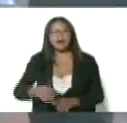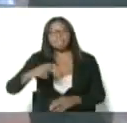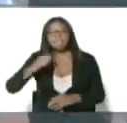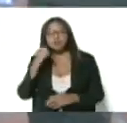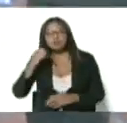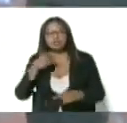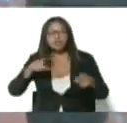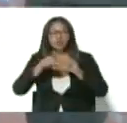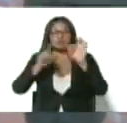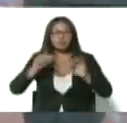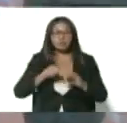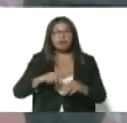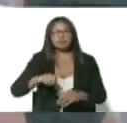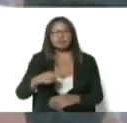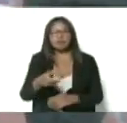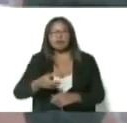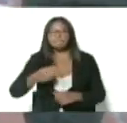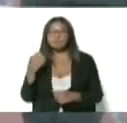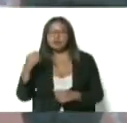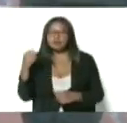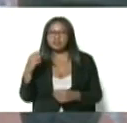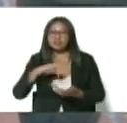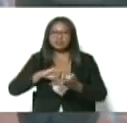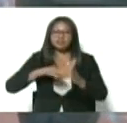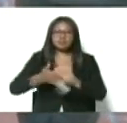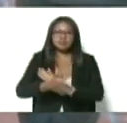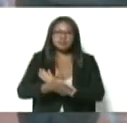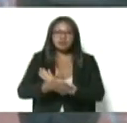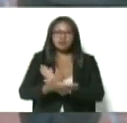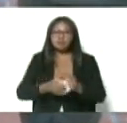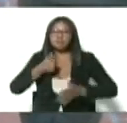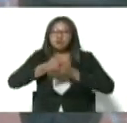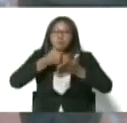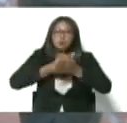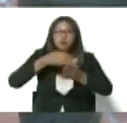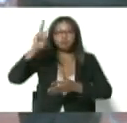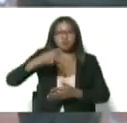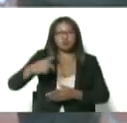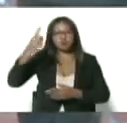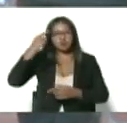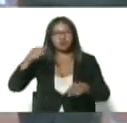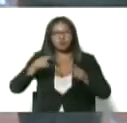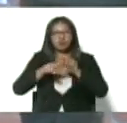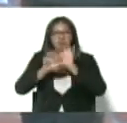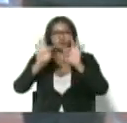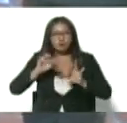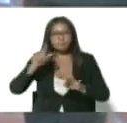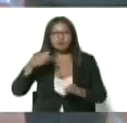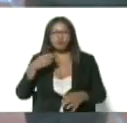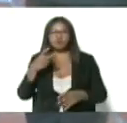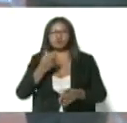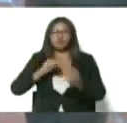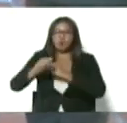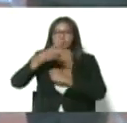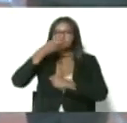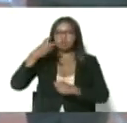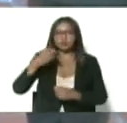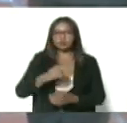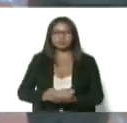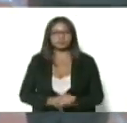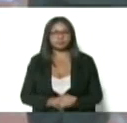militar policial estamos en un combate diario contra las drogas para evitar